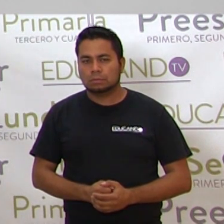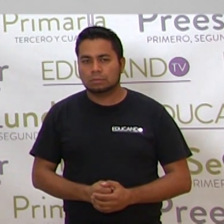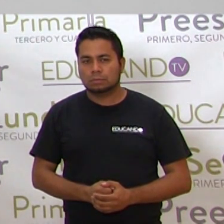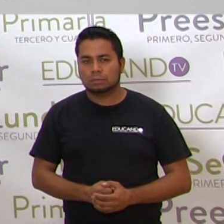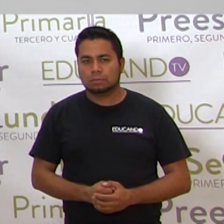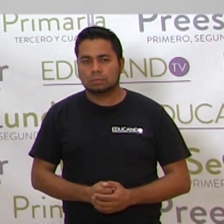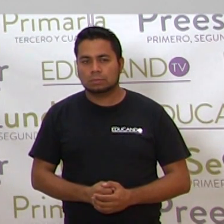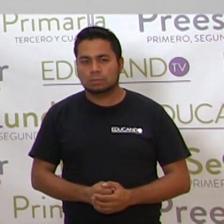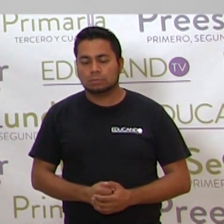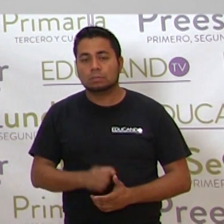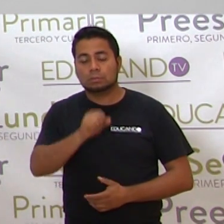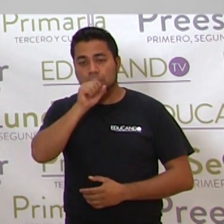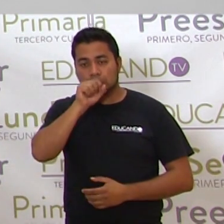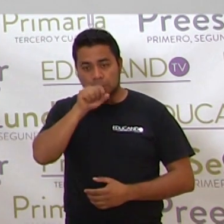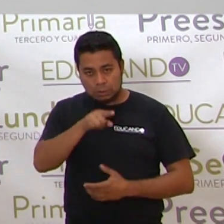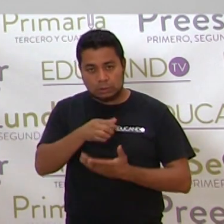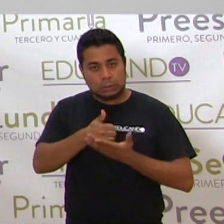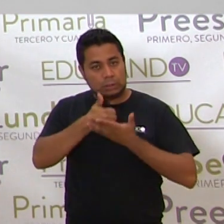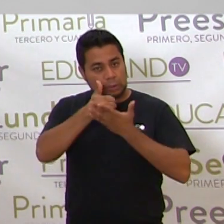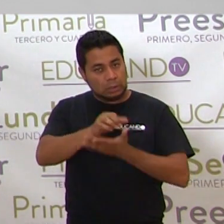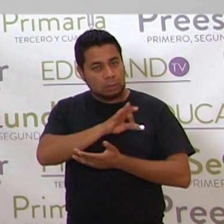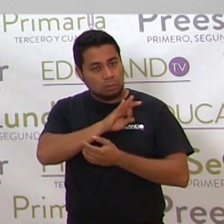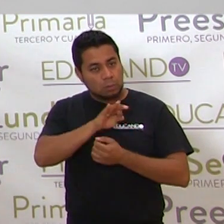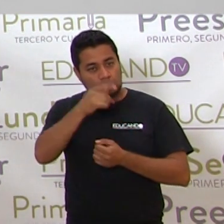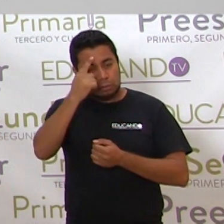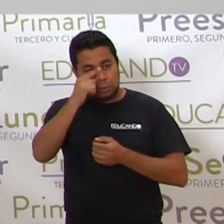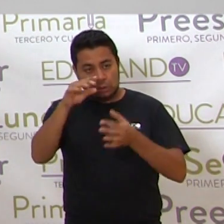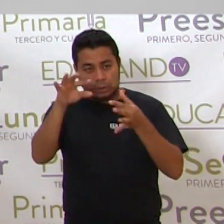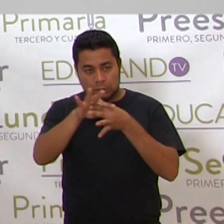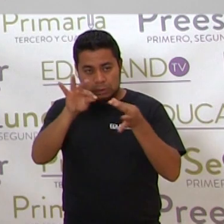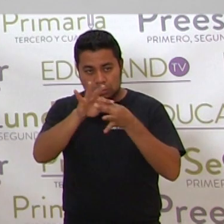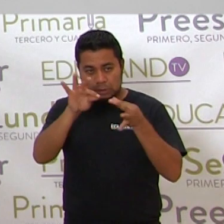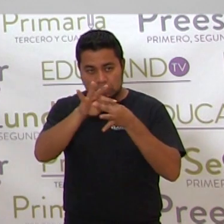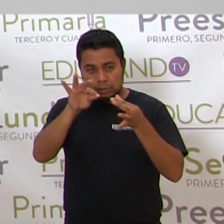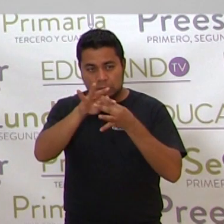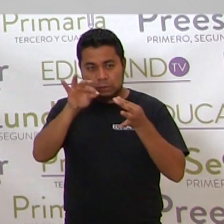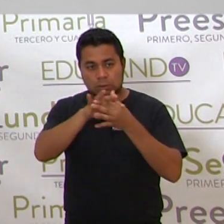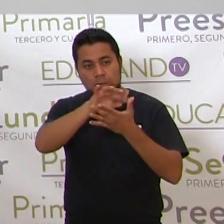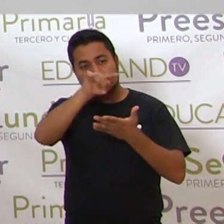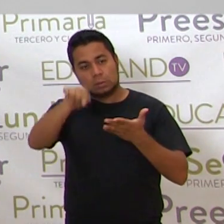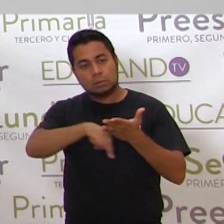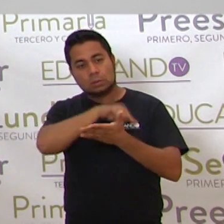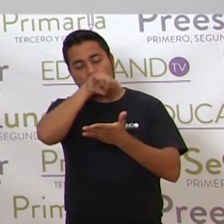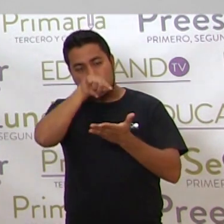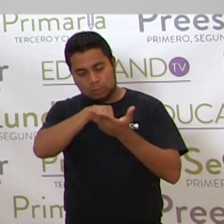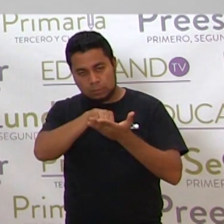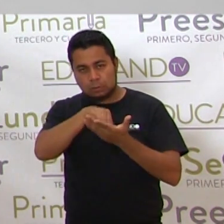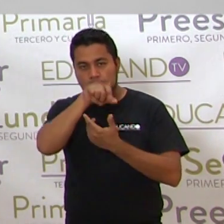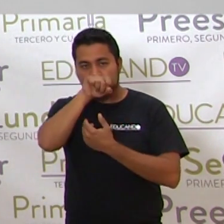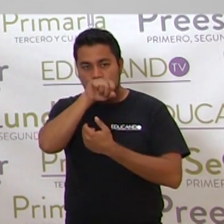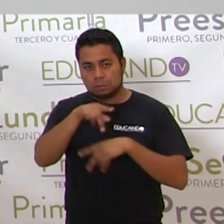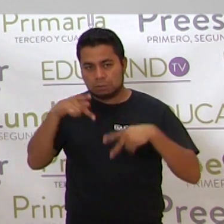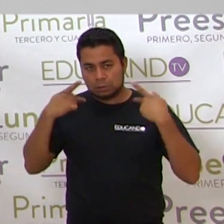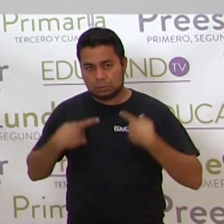También nos van a poder ayudar a describir lugares y también